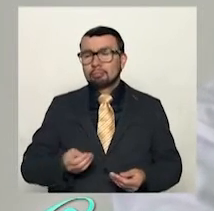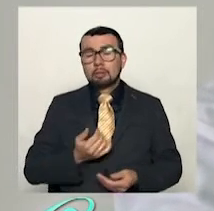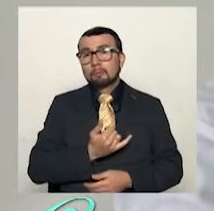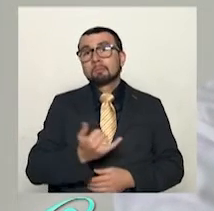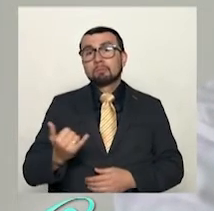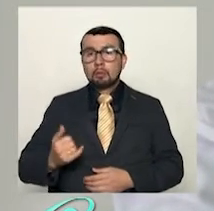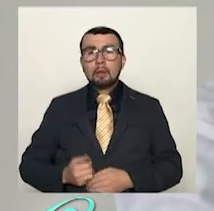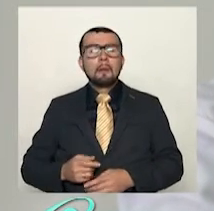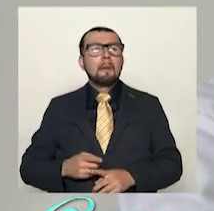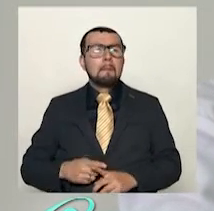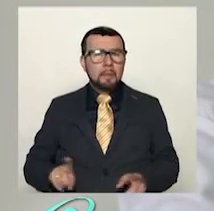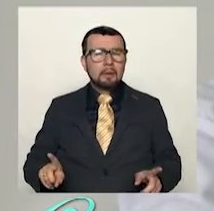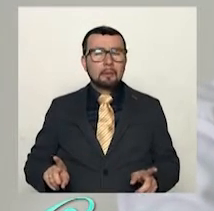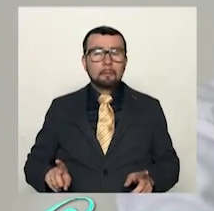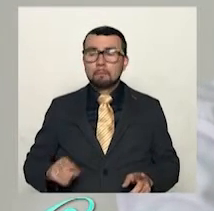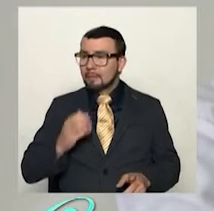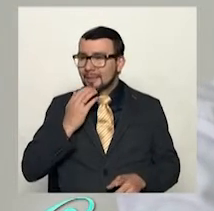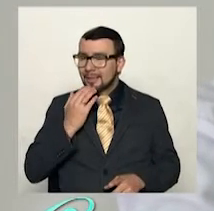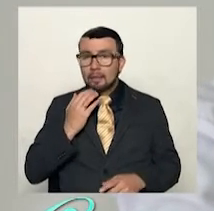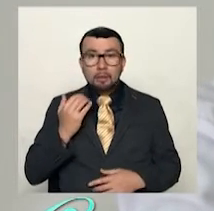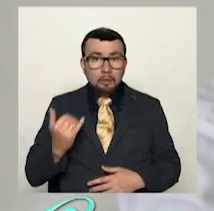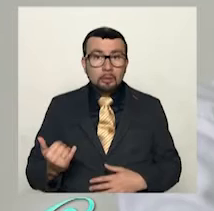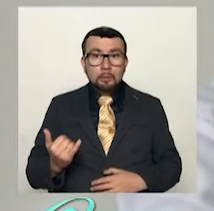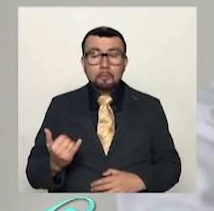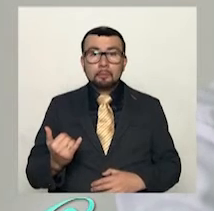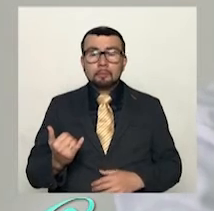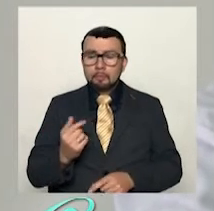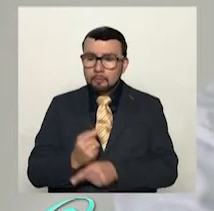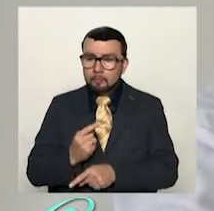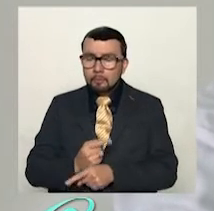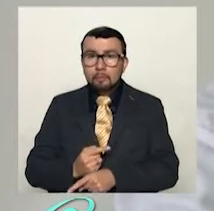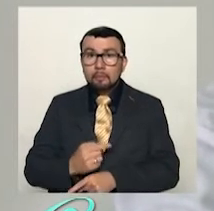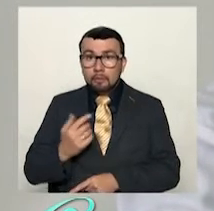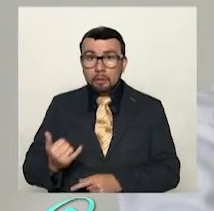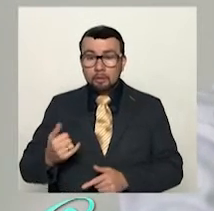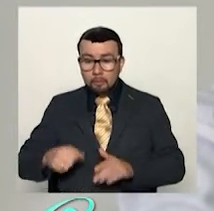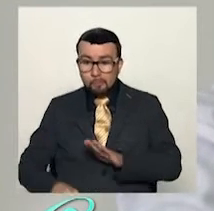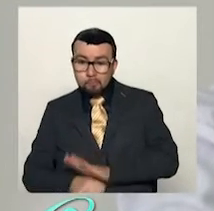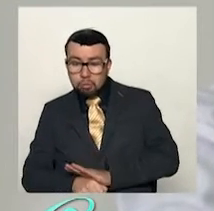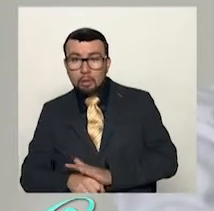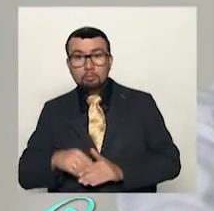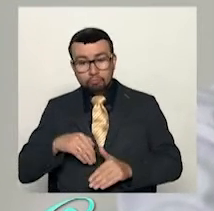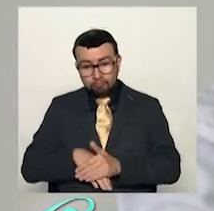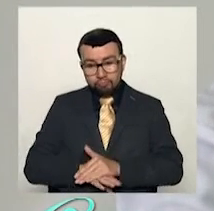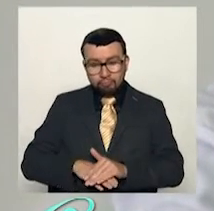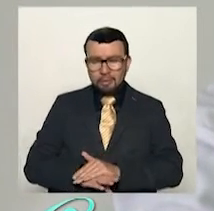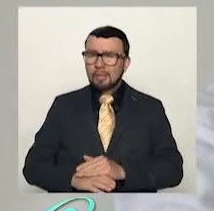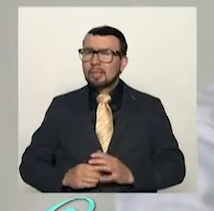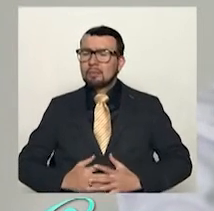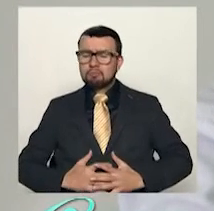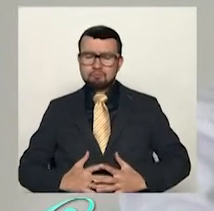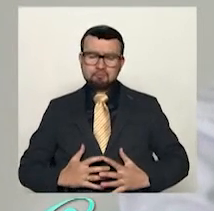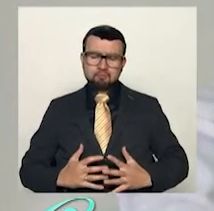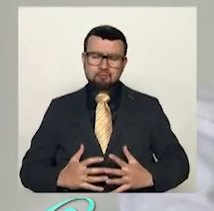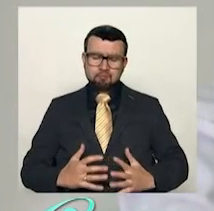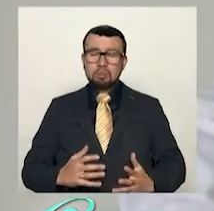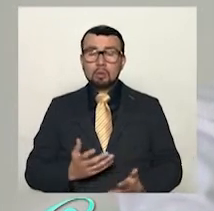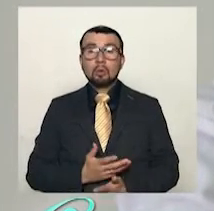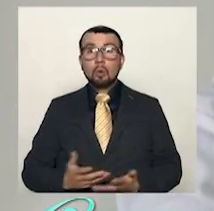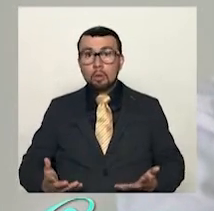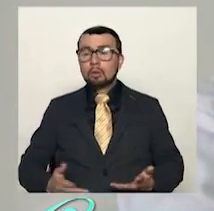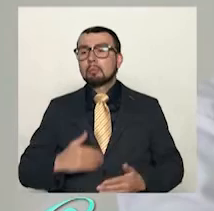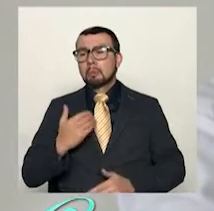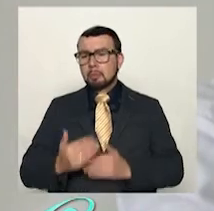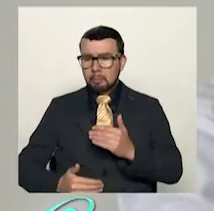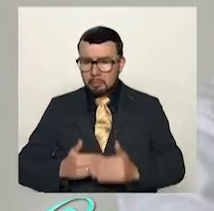Pero también, por ejemplo, el síndrome de colon irritable por debajo puede tener un sinnúmero de inflamaciones y de cosas que con el tiempo se pueden llegar a